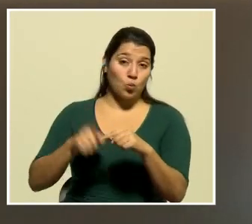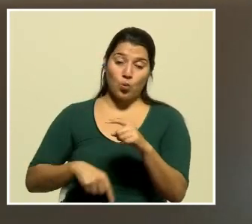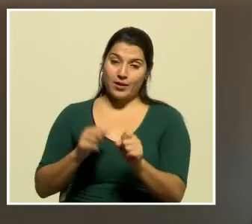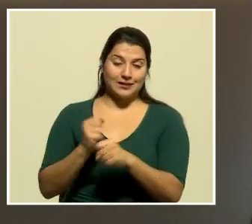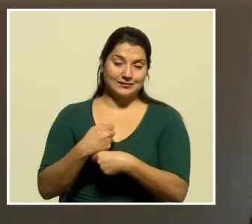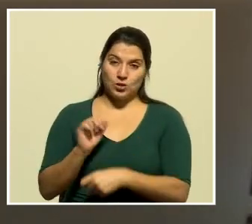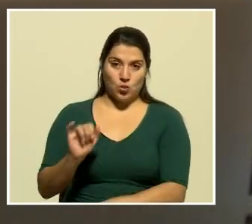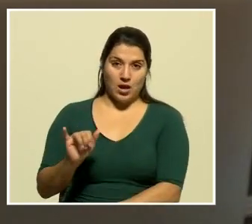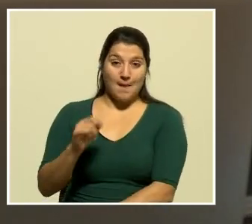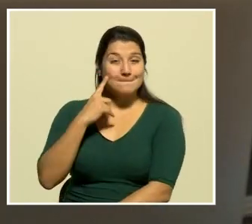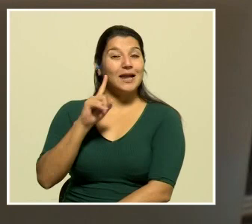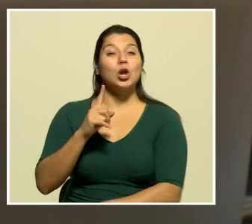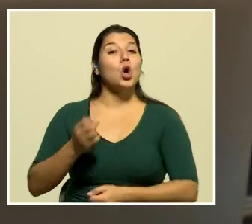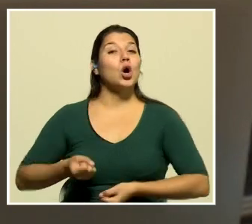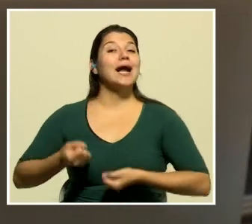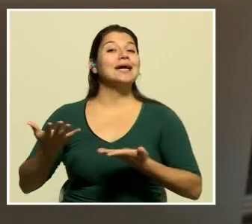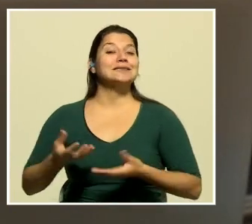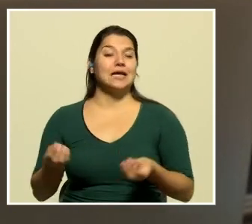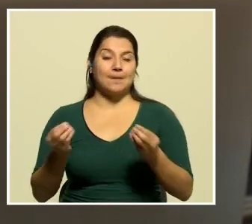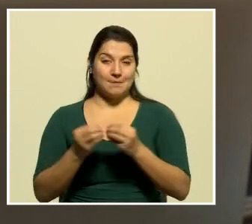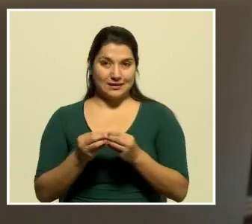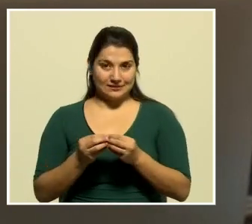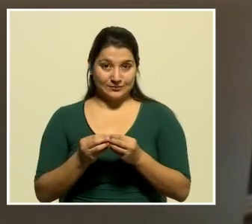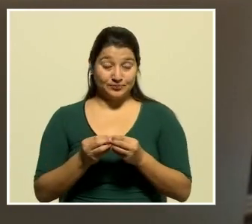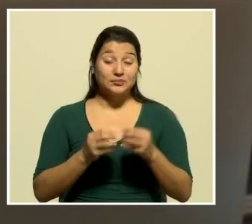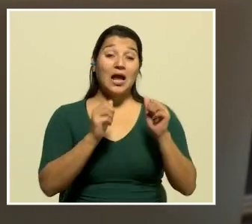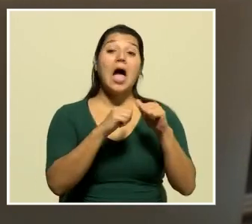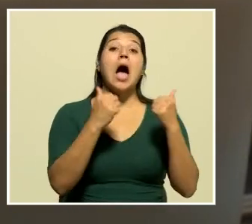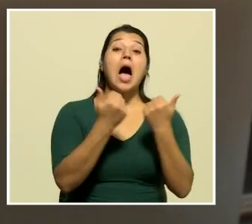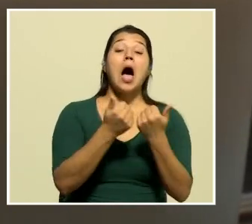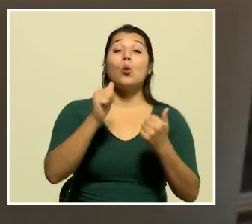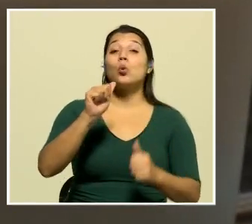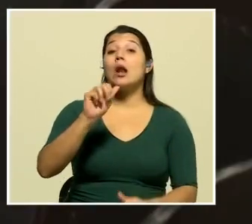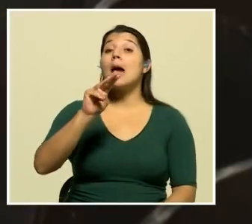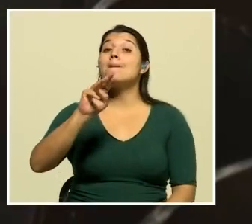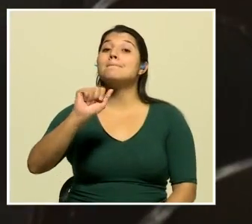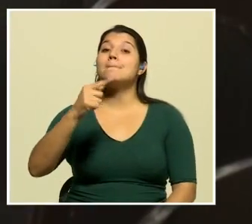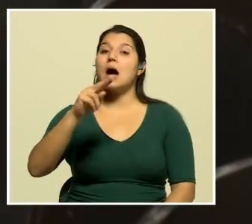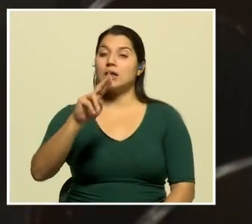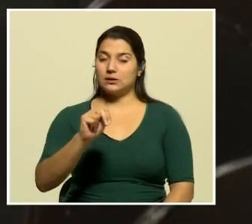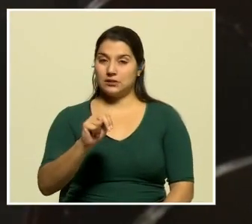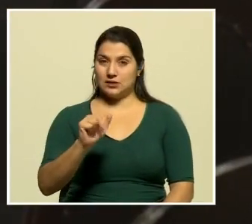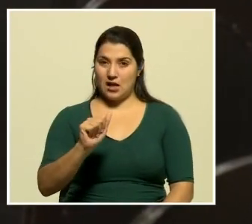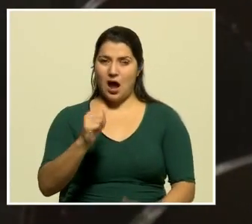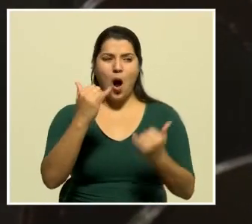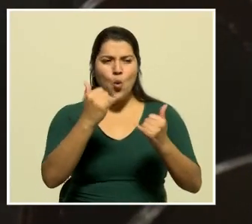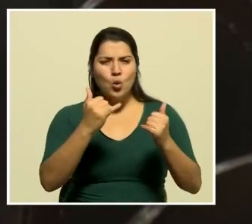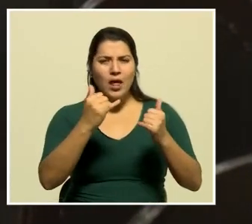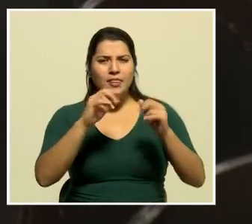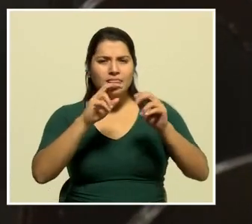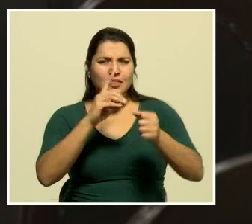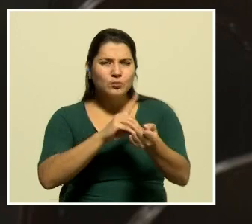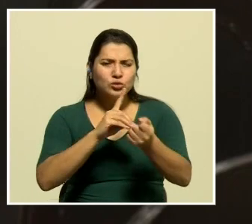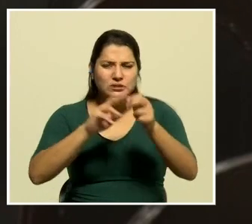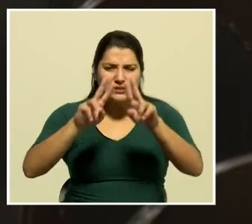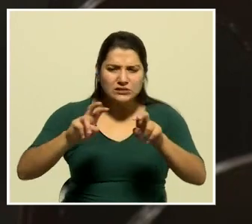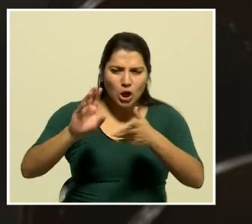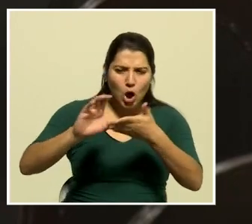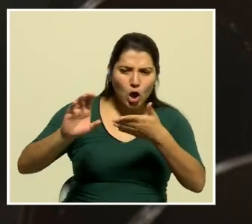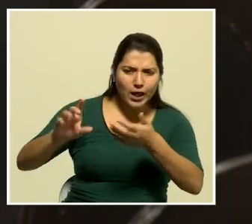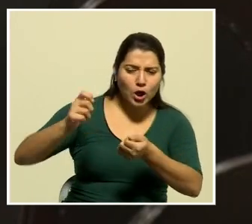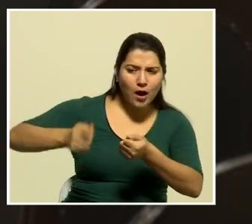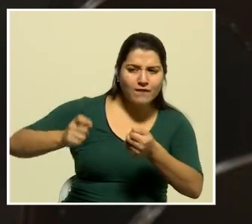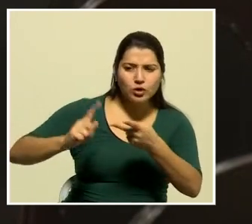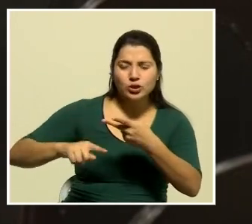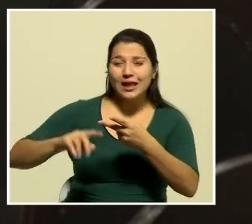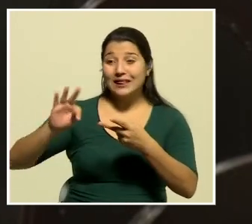para no incurrir en gastos. Además del aula magna, los diputados analizan opciones como el Colegio de Abogados, el Tribunal Supremo de